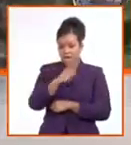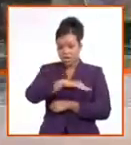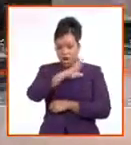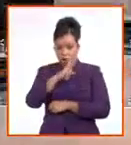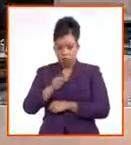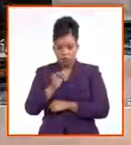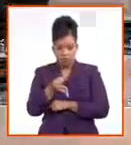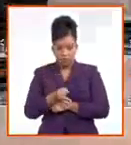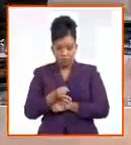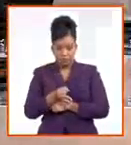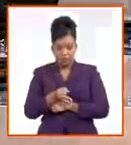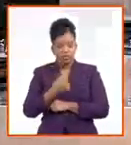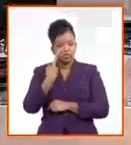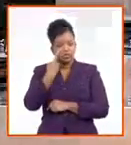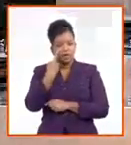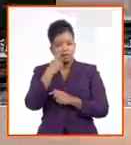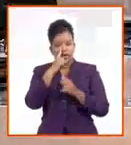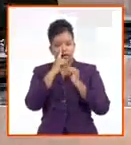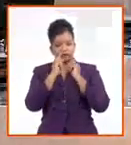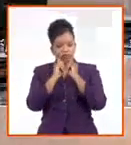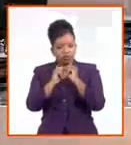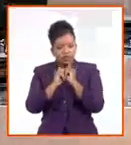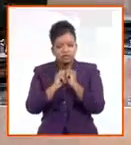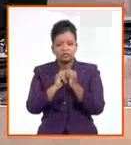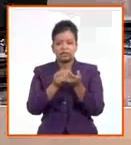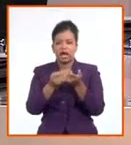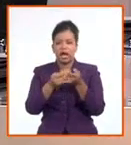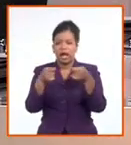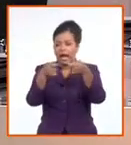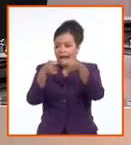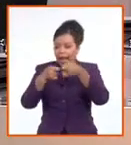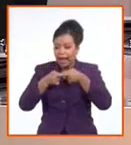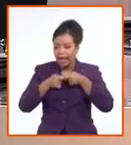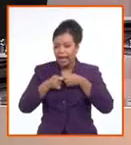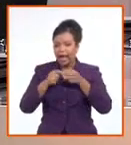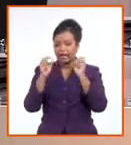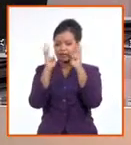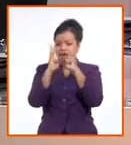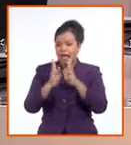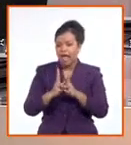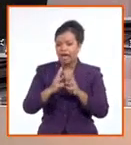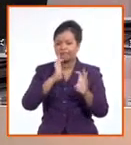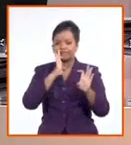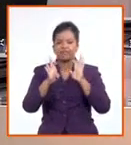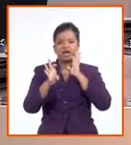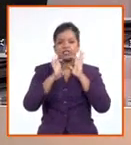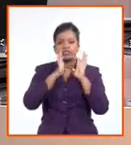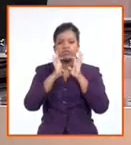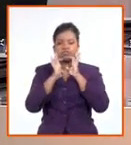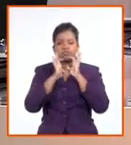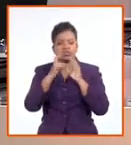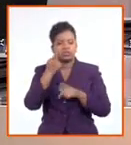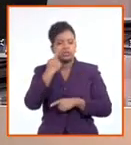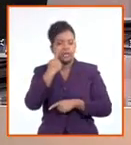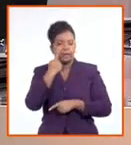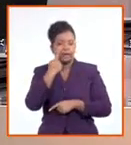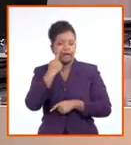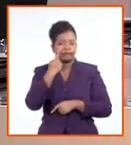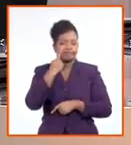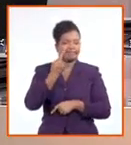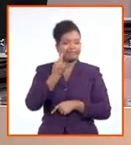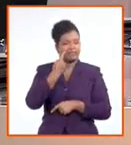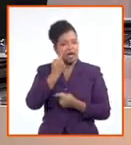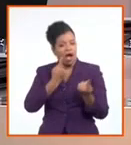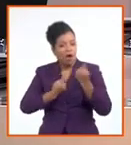han circulado numerosos rumores y sin duda ha habido incluso manipulación de lo que ha